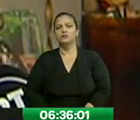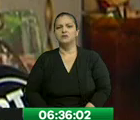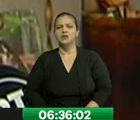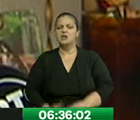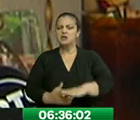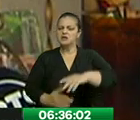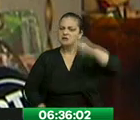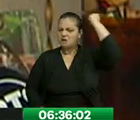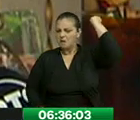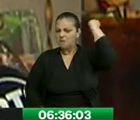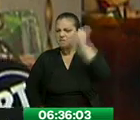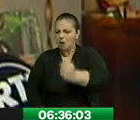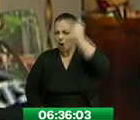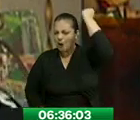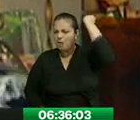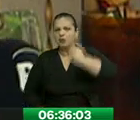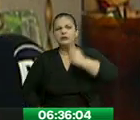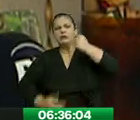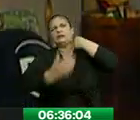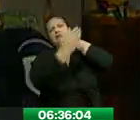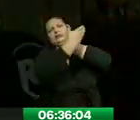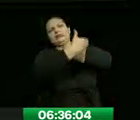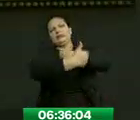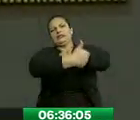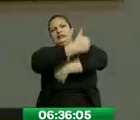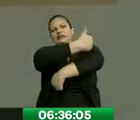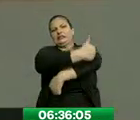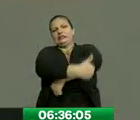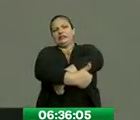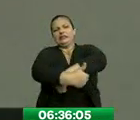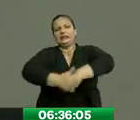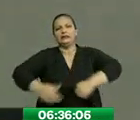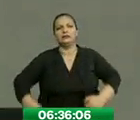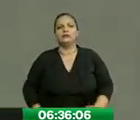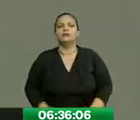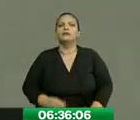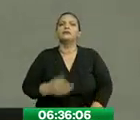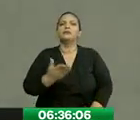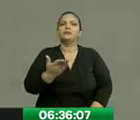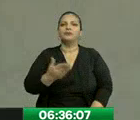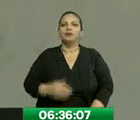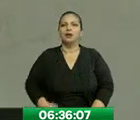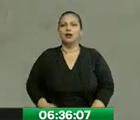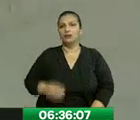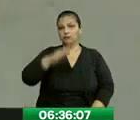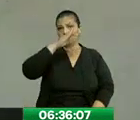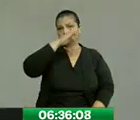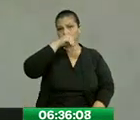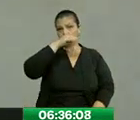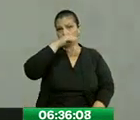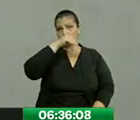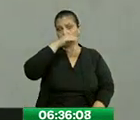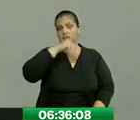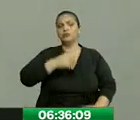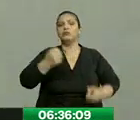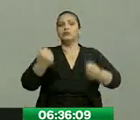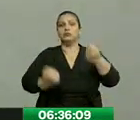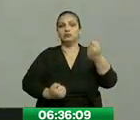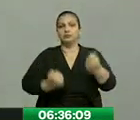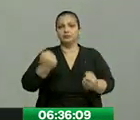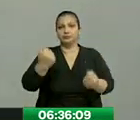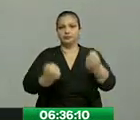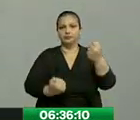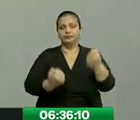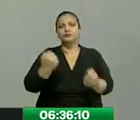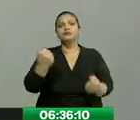brazos y afectando mi humanidad. Él se desempeña como conductor civil de la ATM, es decir, aquel que se encarga